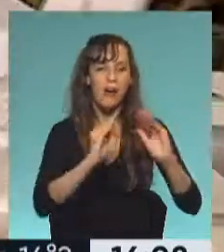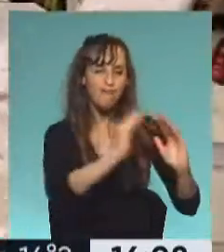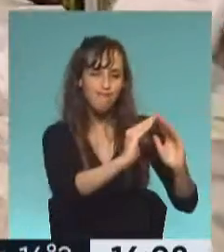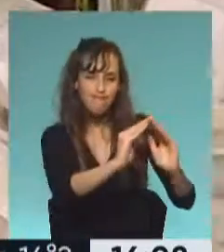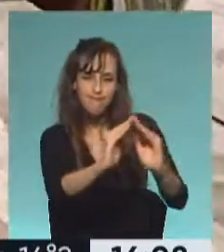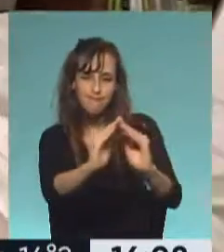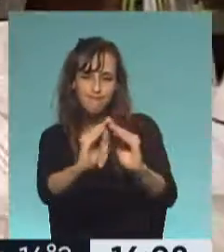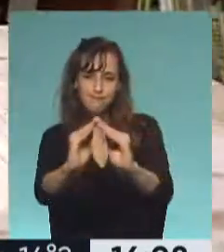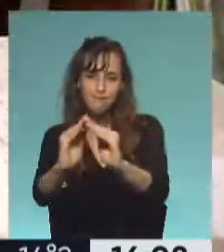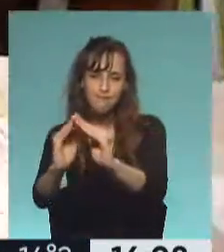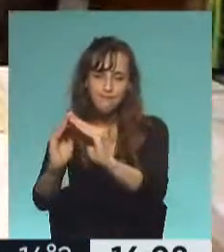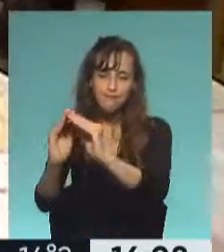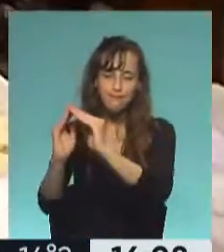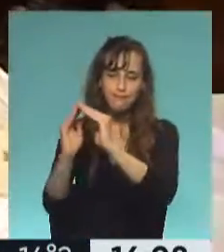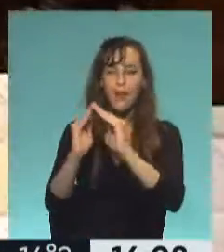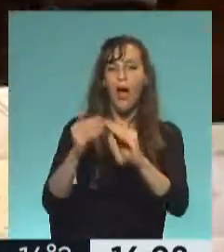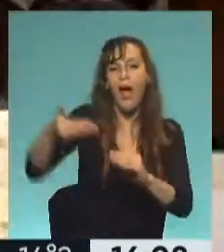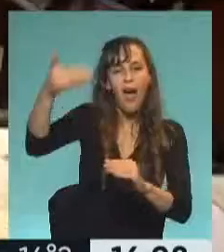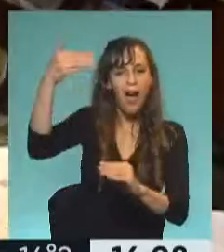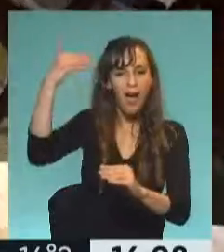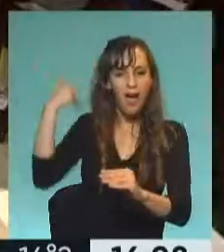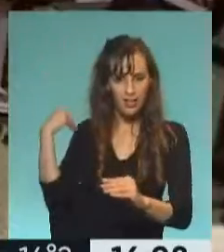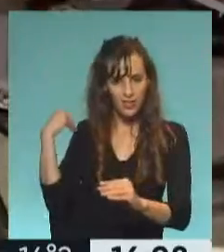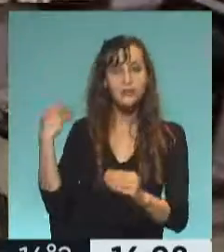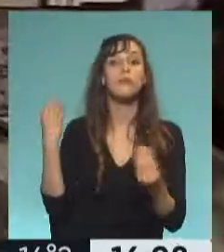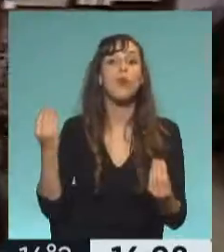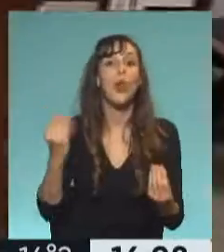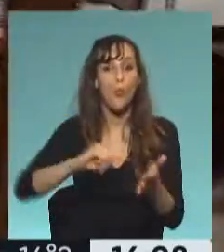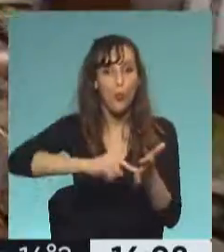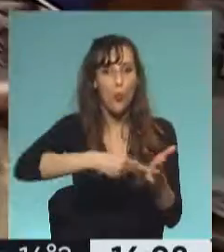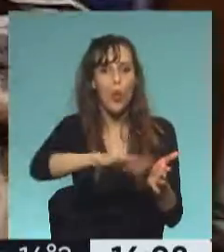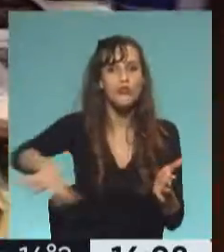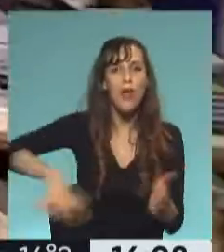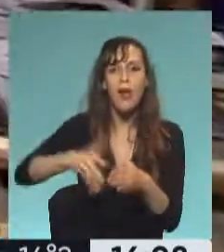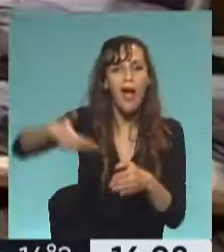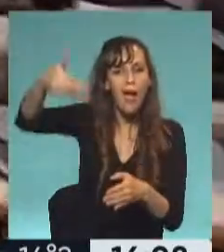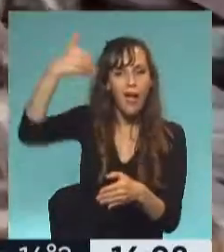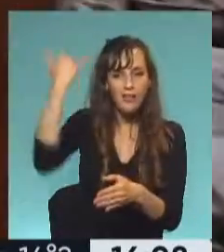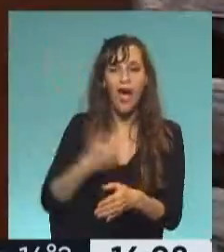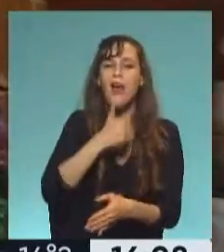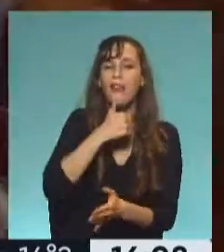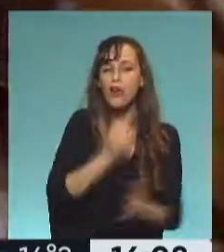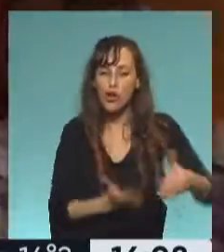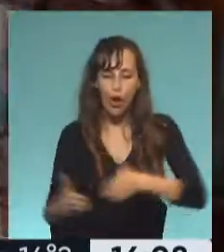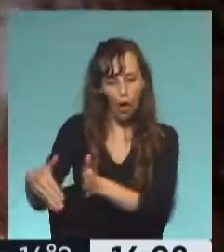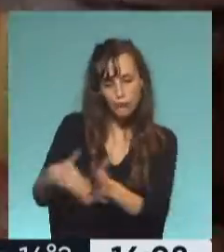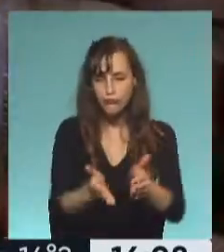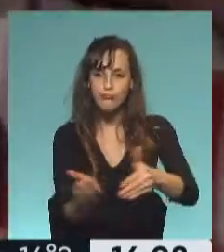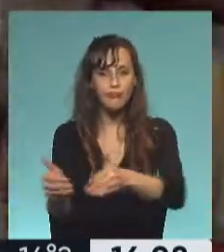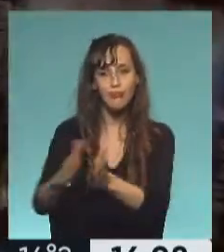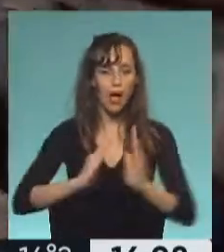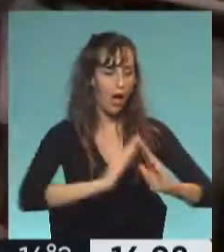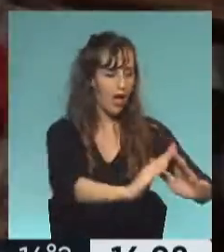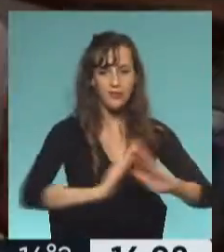con todo un barrial, porque Buenos Aires estaba lleno de arroyos y de riachos que la cruzaban. Y en esta